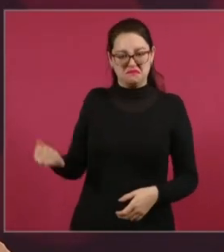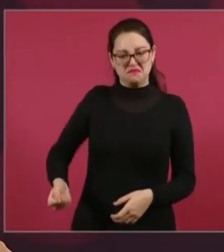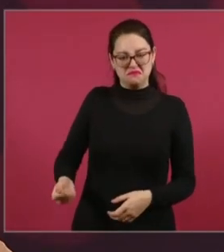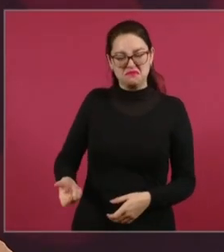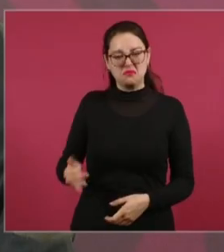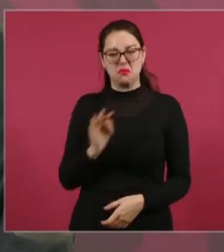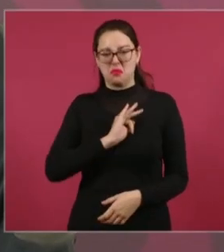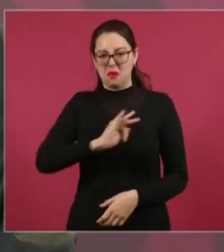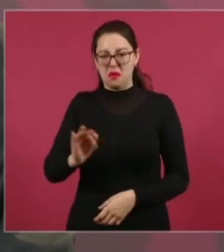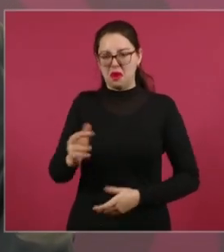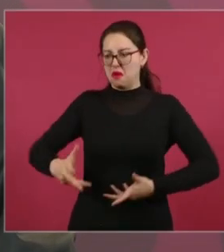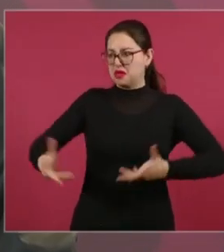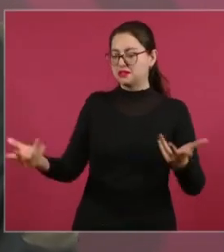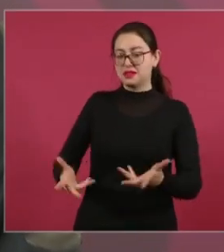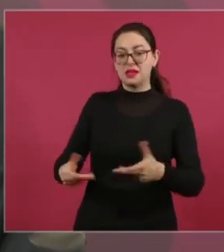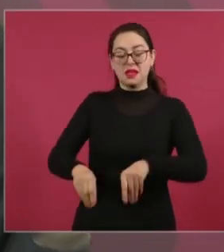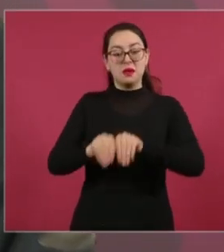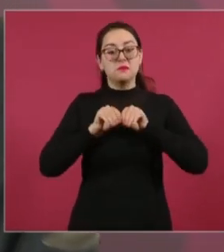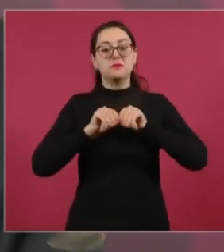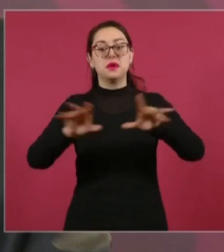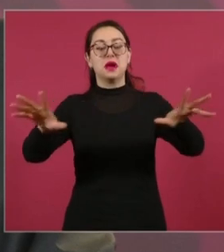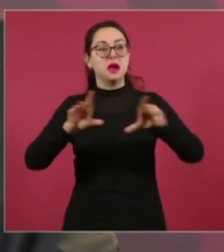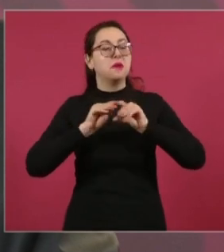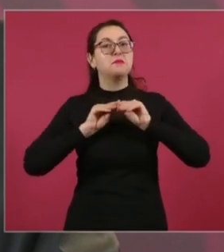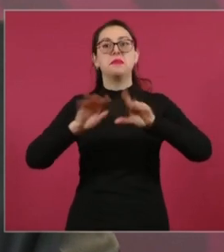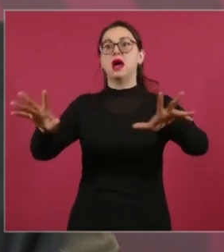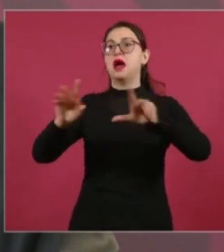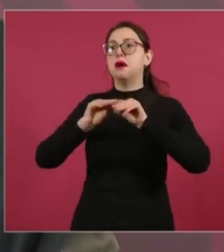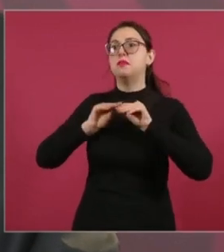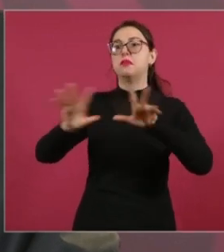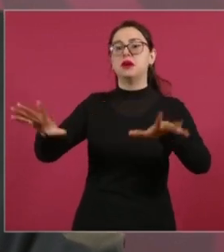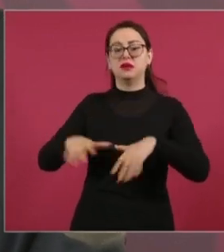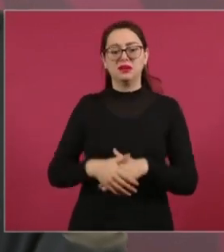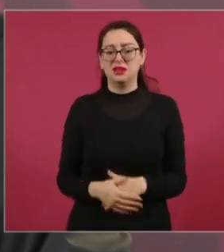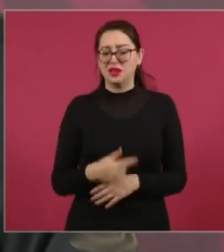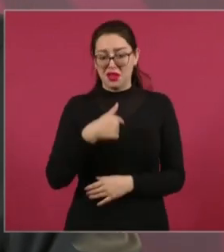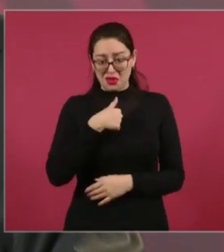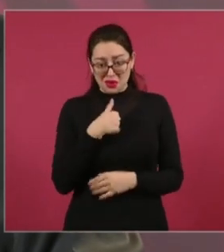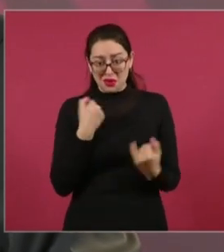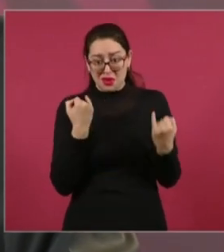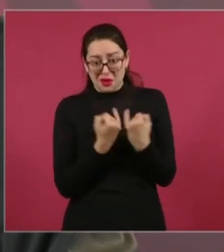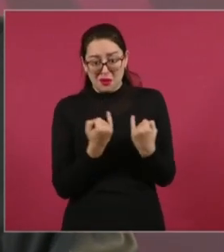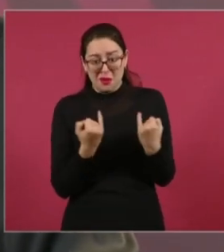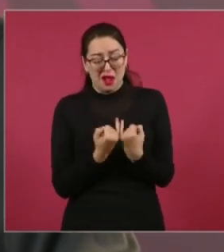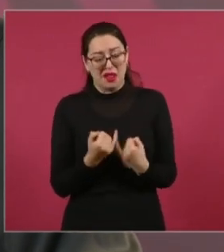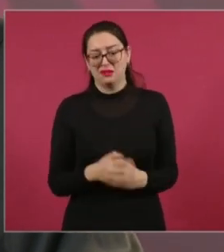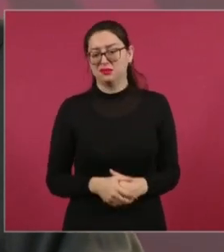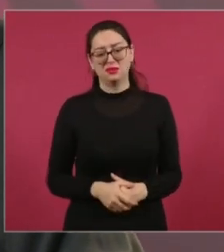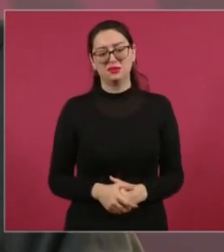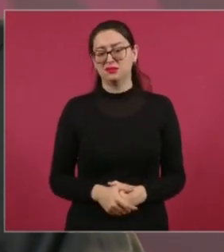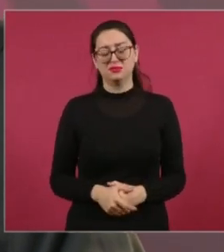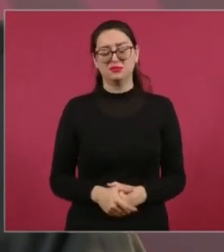que tiene aplomo. No, no, no, no,